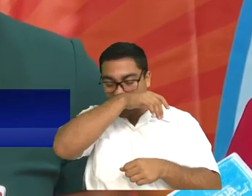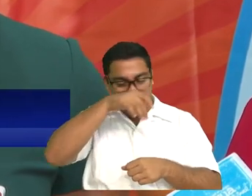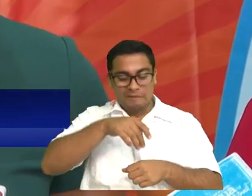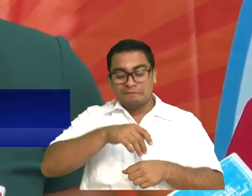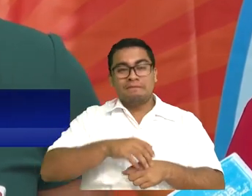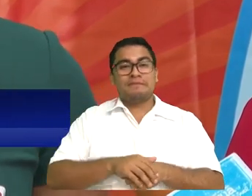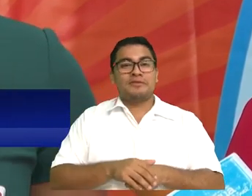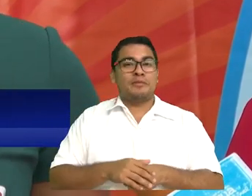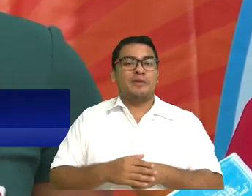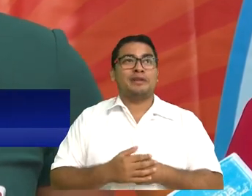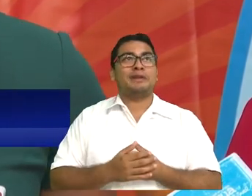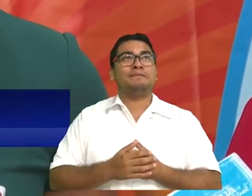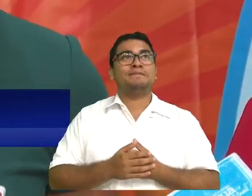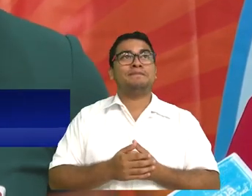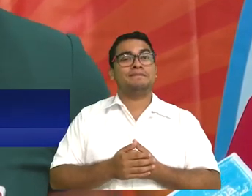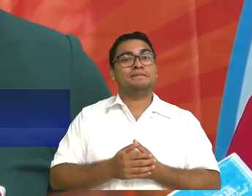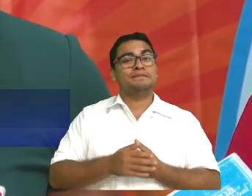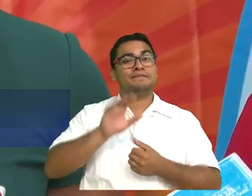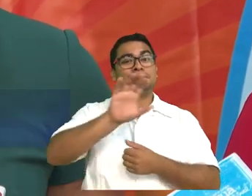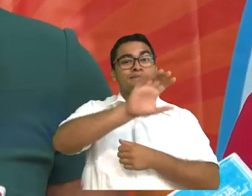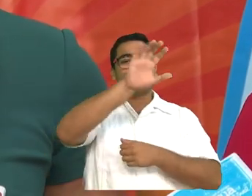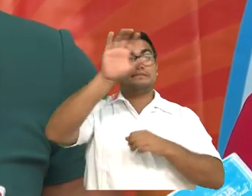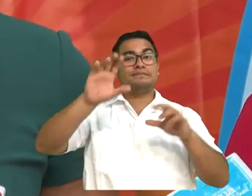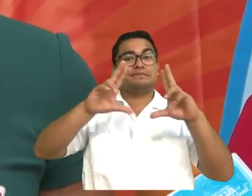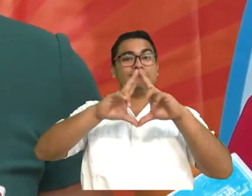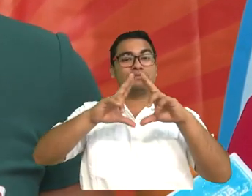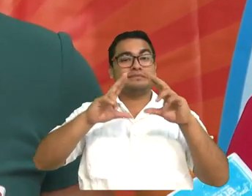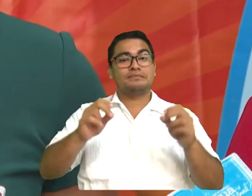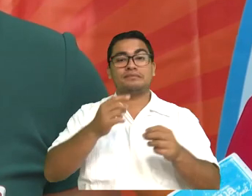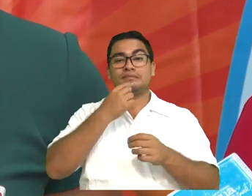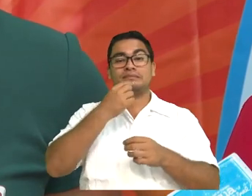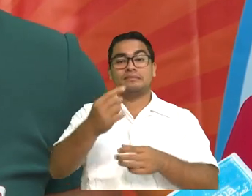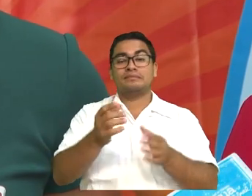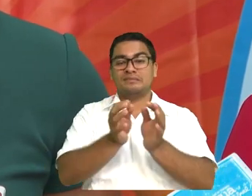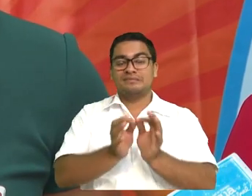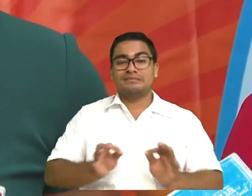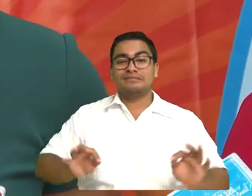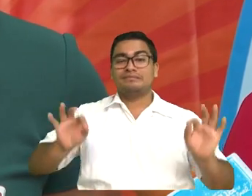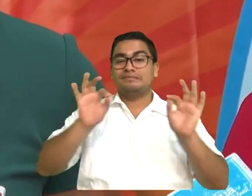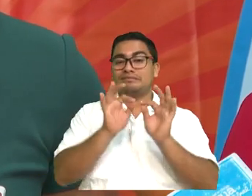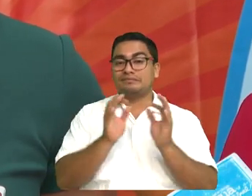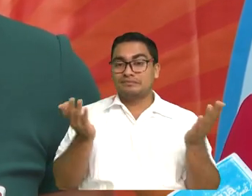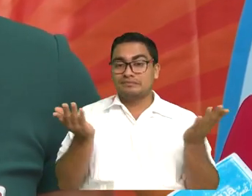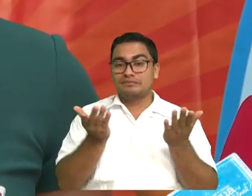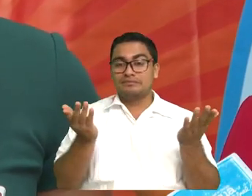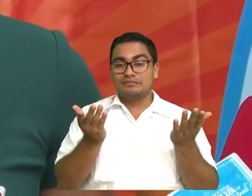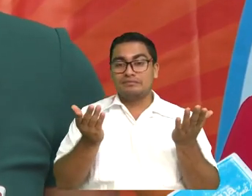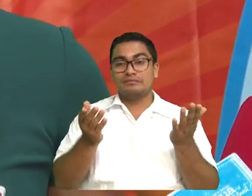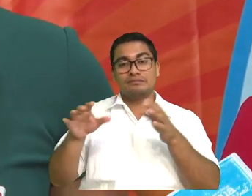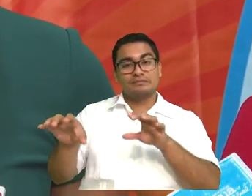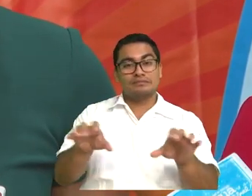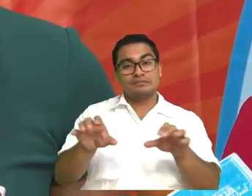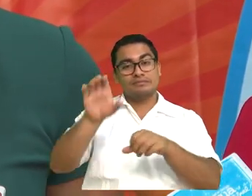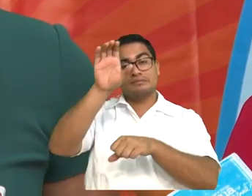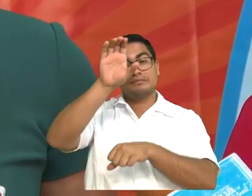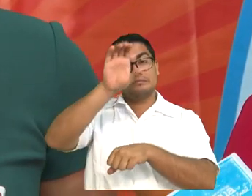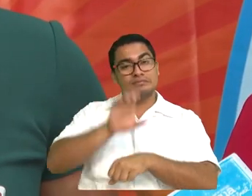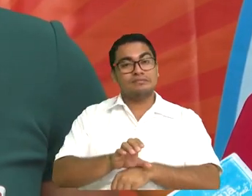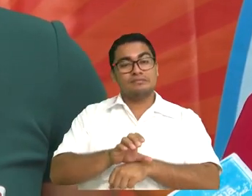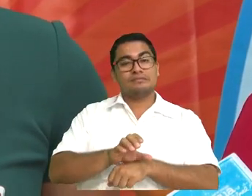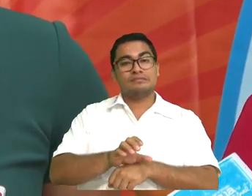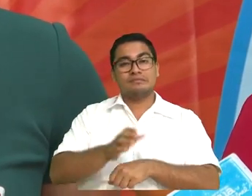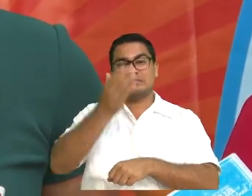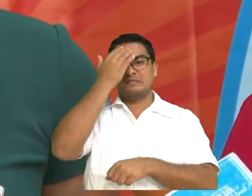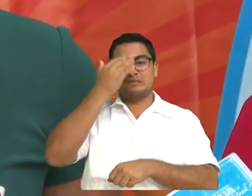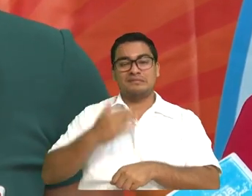territorio nacional. Dentro de ellas pues destacan en la parte de las actividades tradicionales la misa